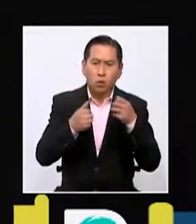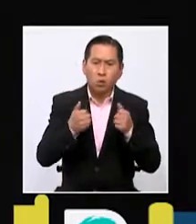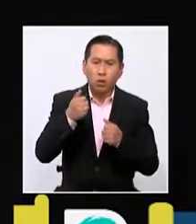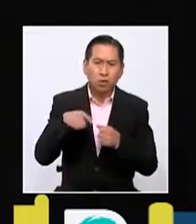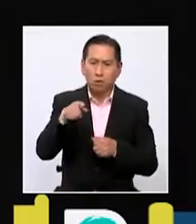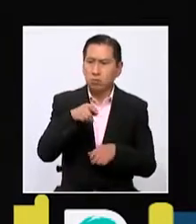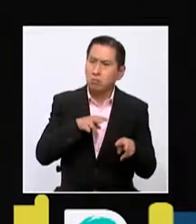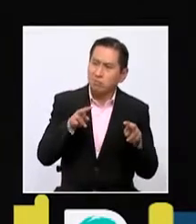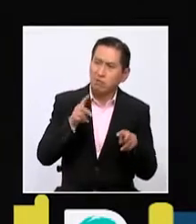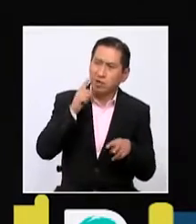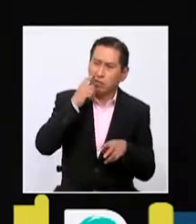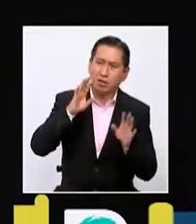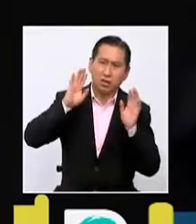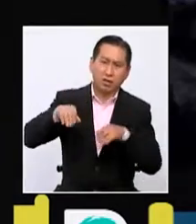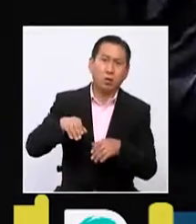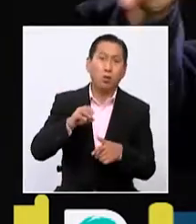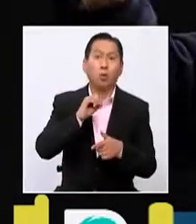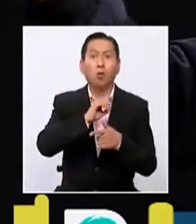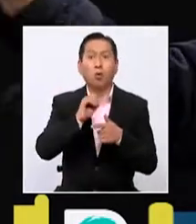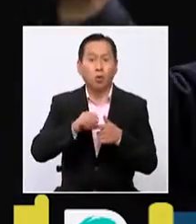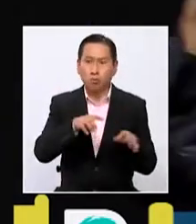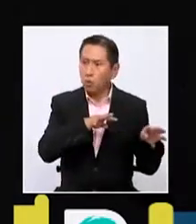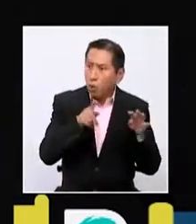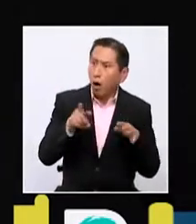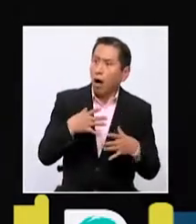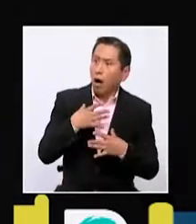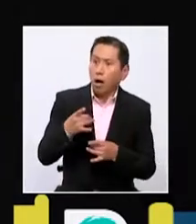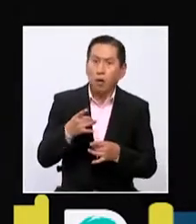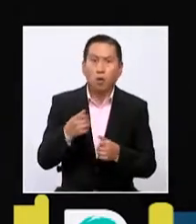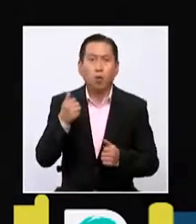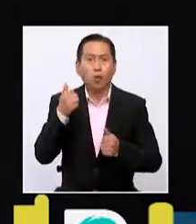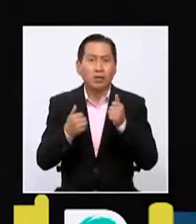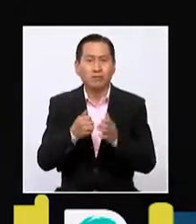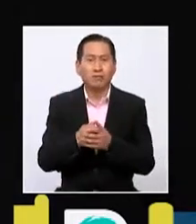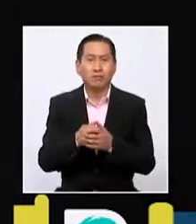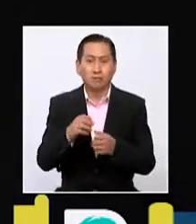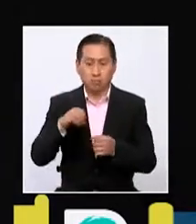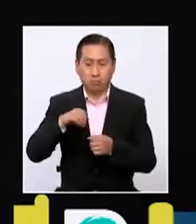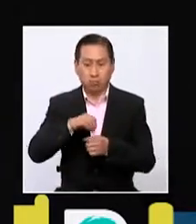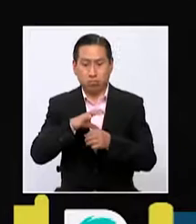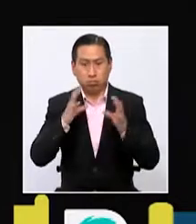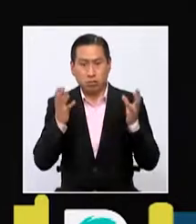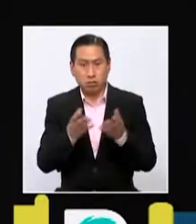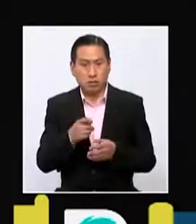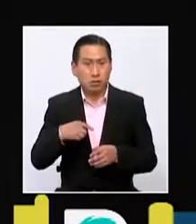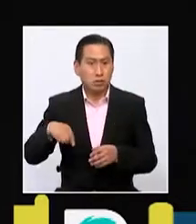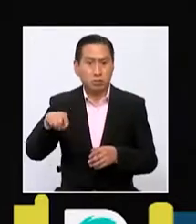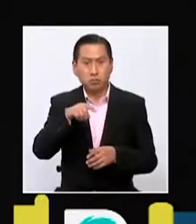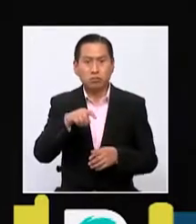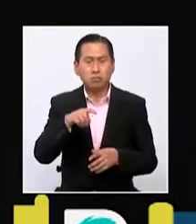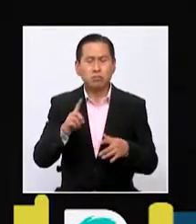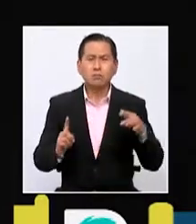rechaza. Yeah. Eso es cíclico. La pandemia nos ha traído a nosotros un escenario